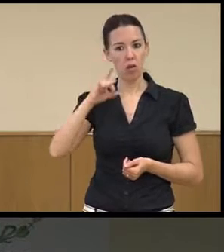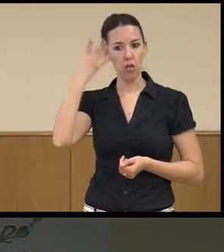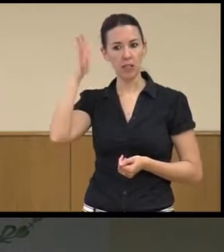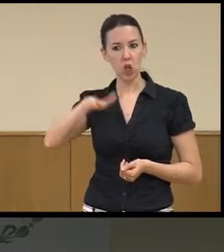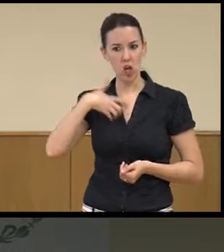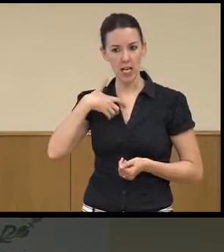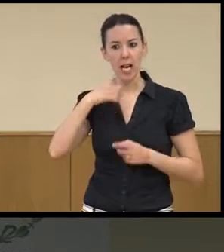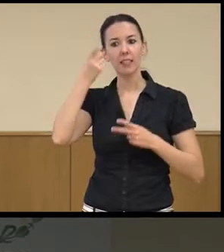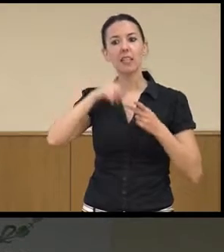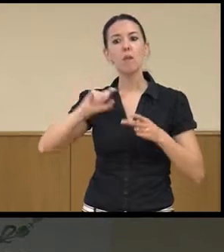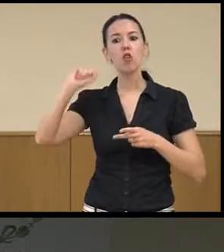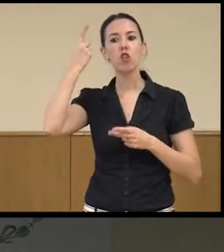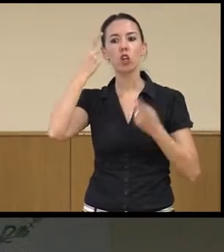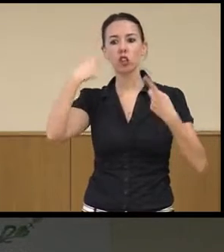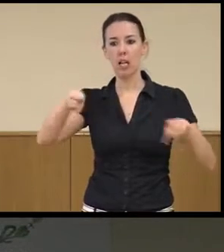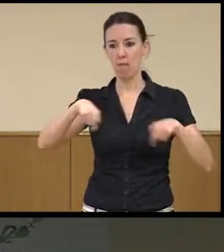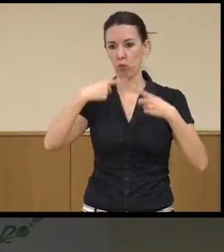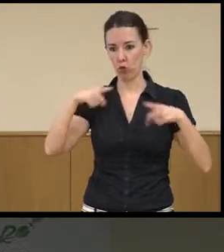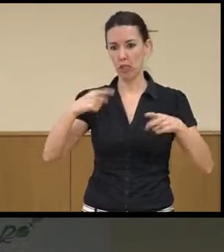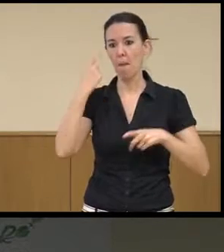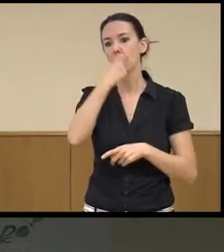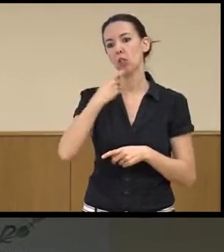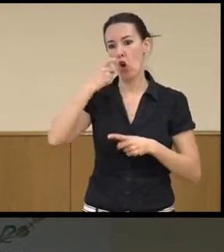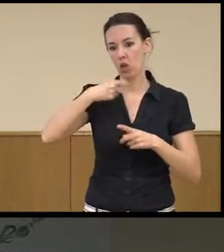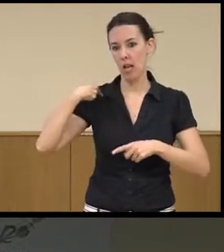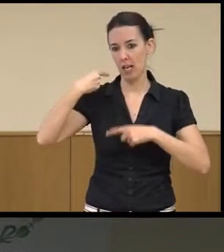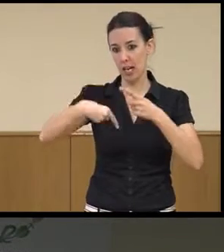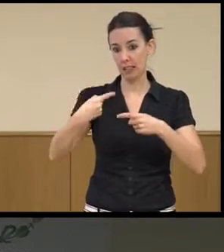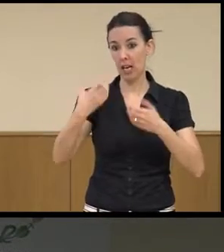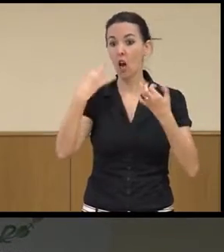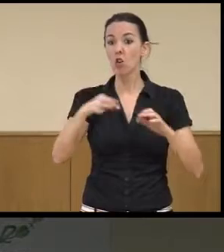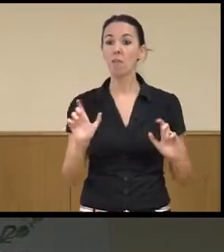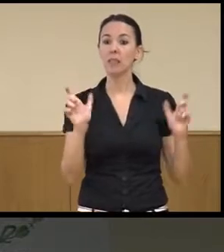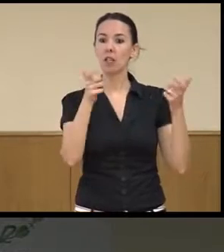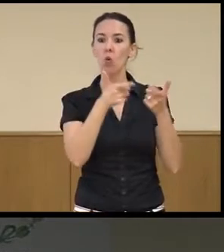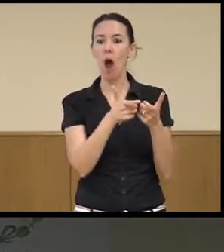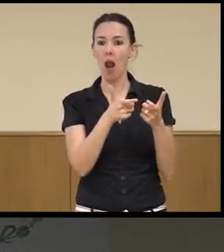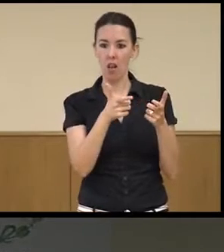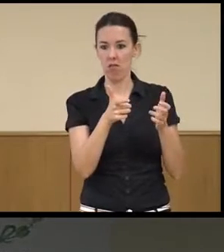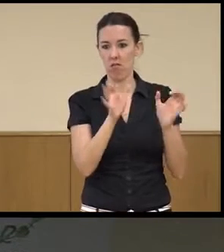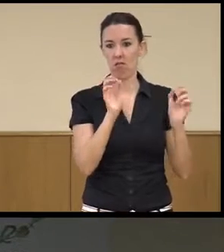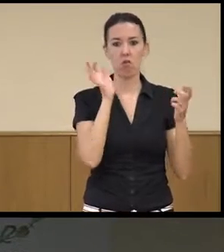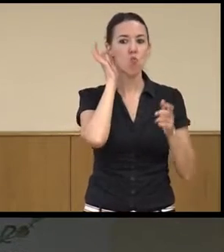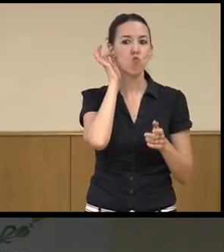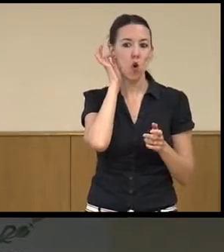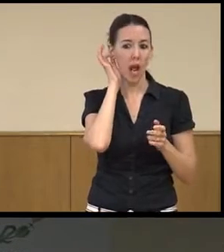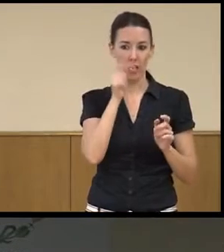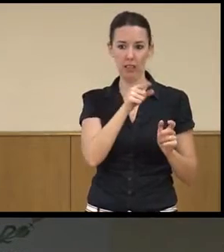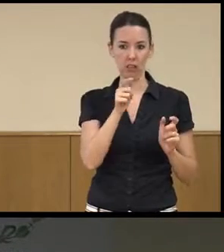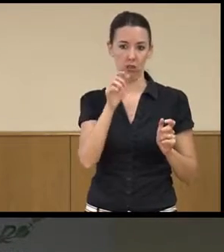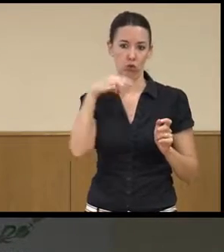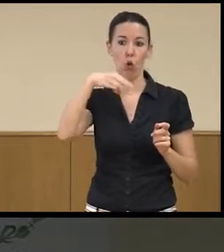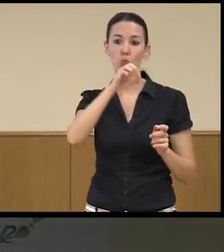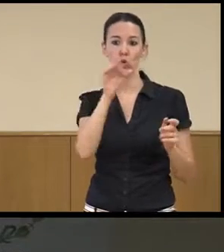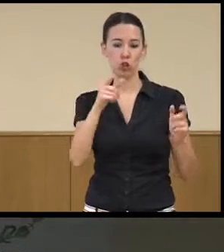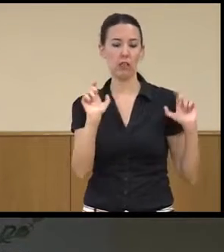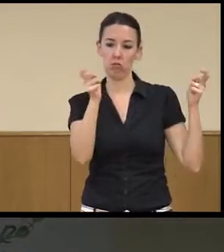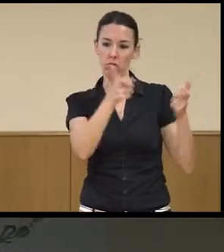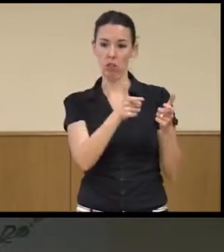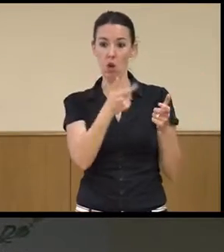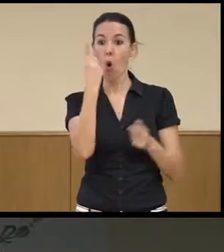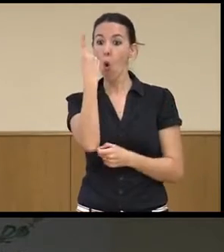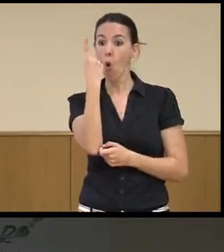dioses de la música en la mitología clásica, y solía reunirse con las musas en el Olimpo. Una de ellas, Euterpe,